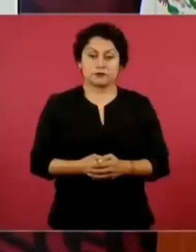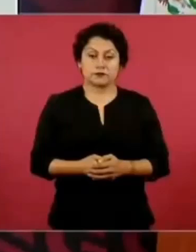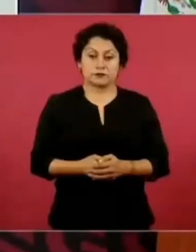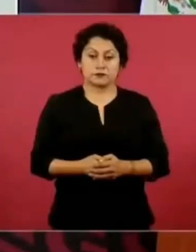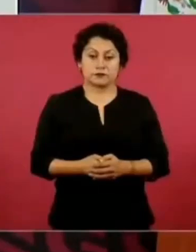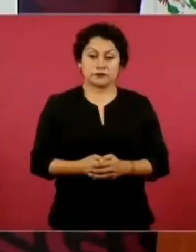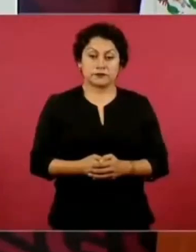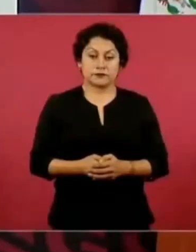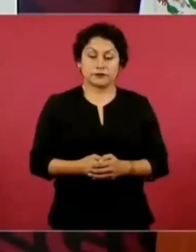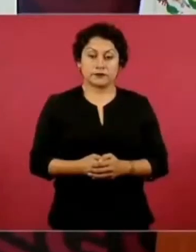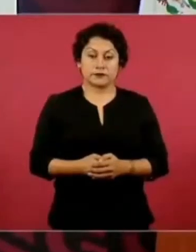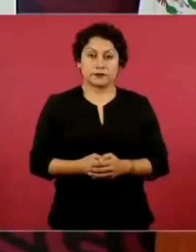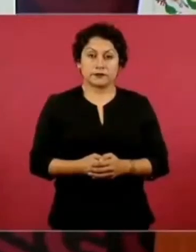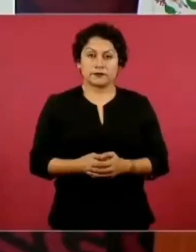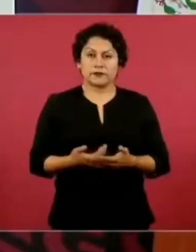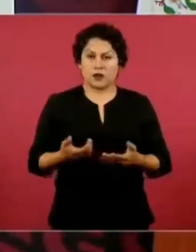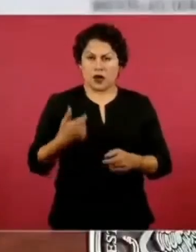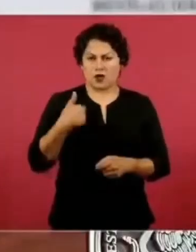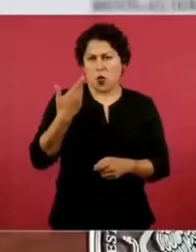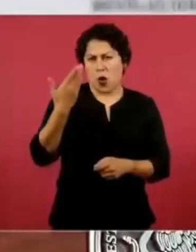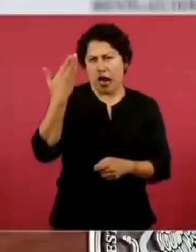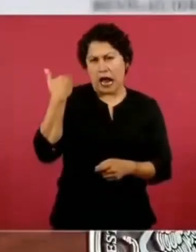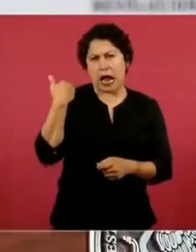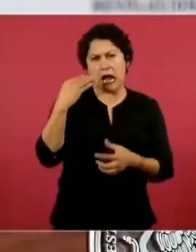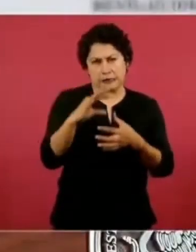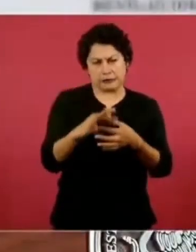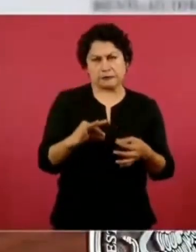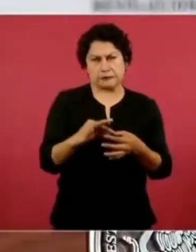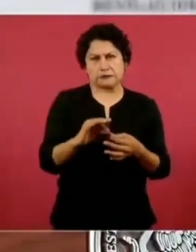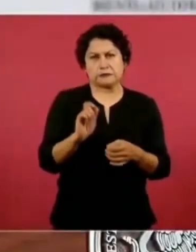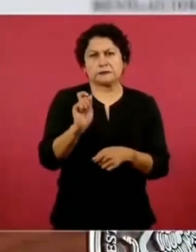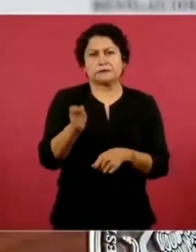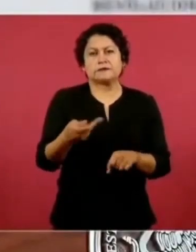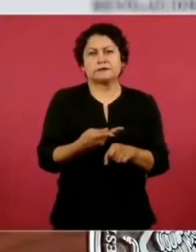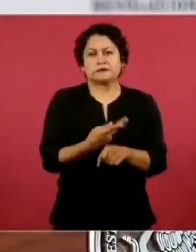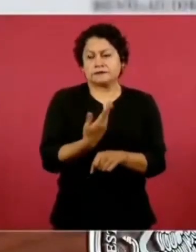cómo un juez hace 10 días,